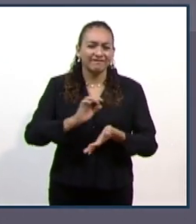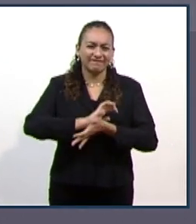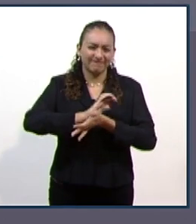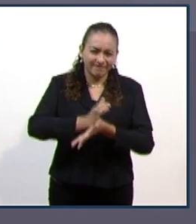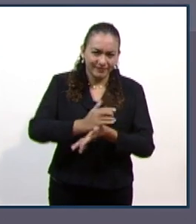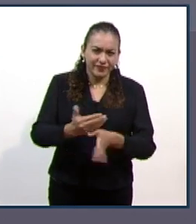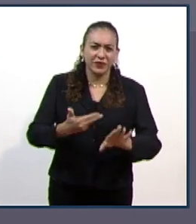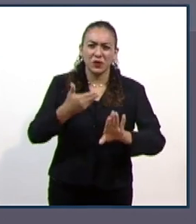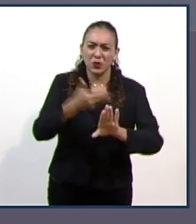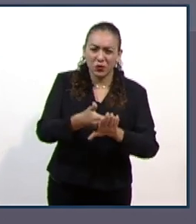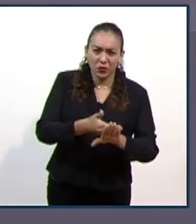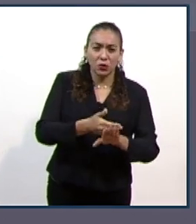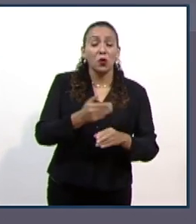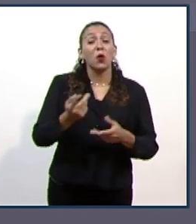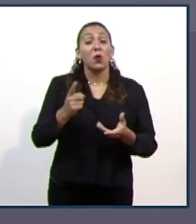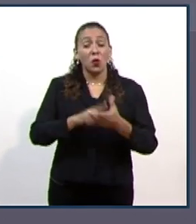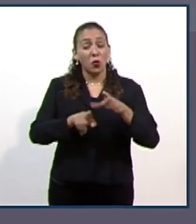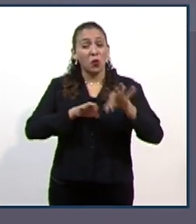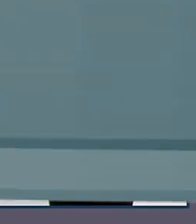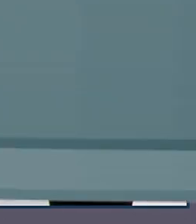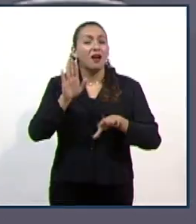violencia y exclusión laboral.